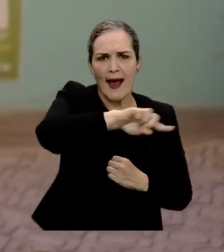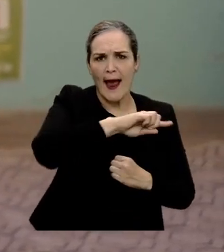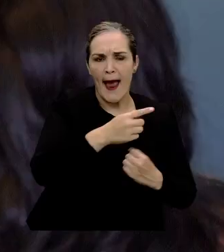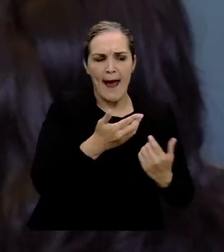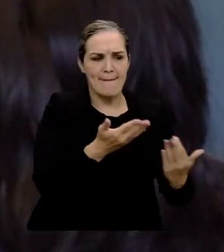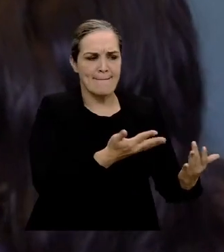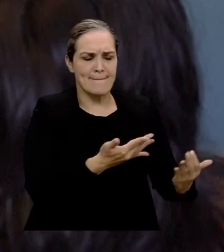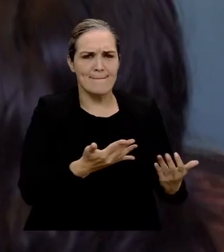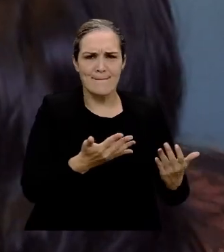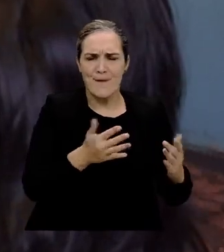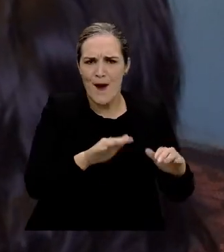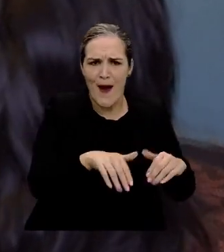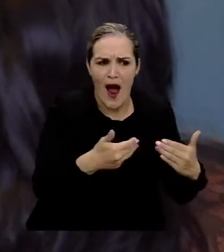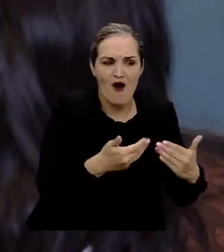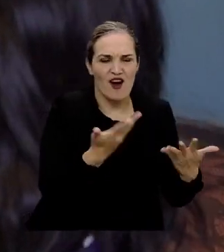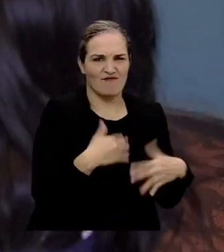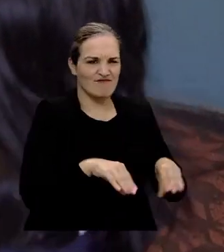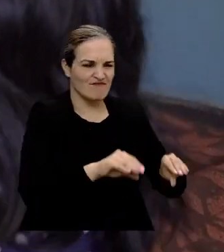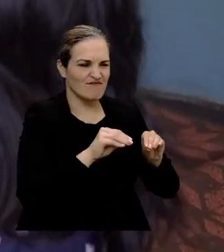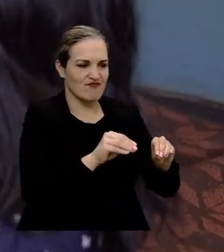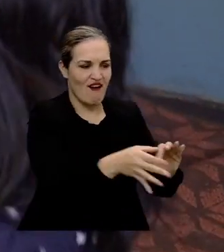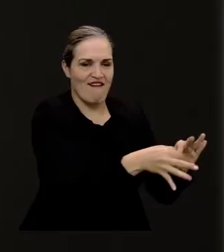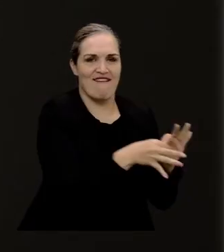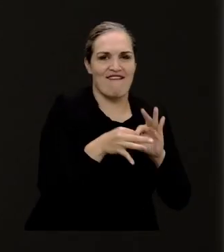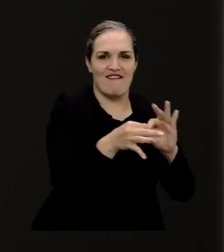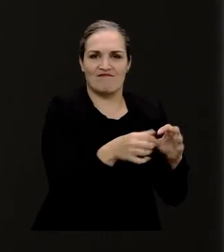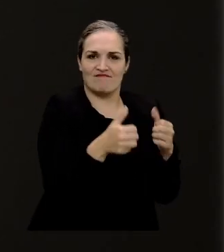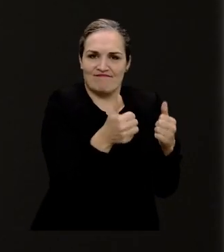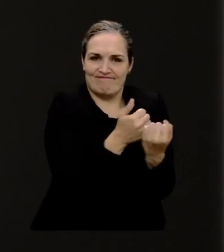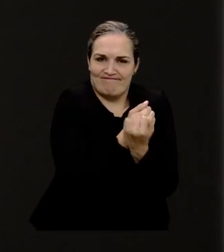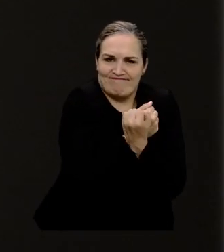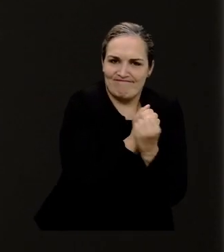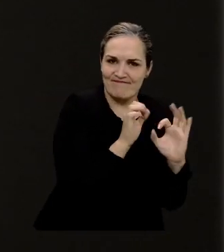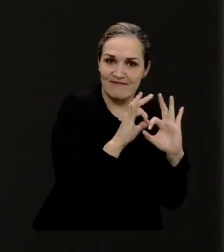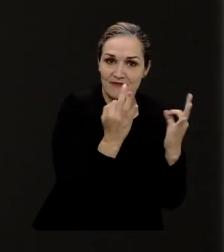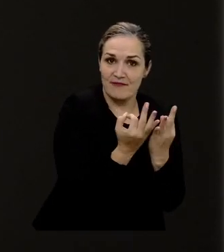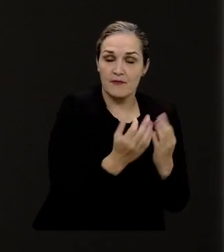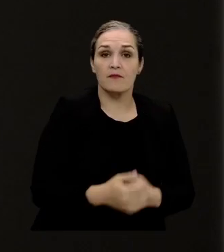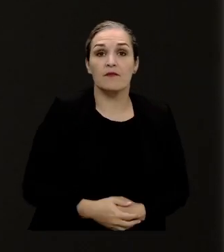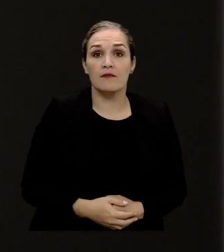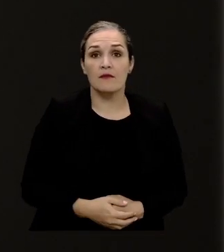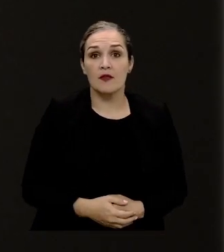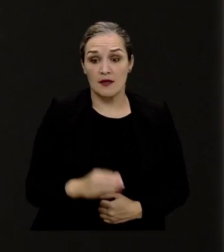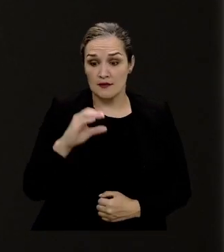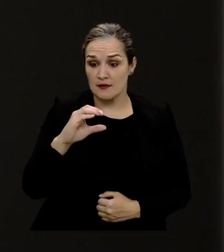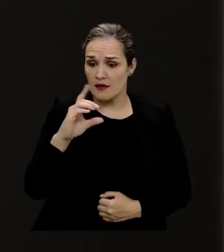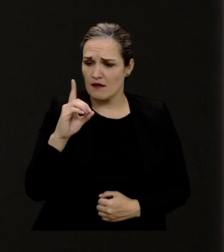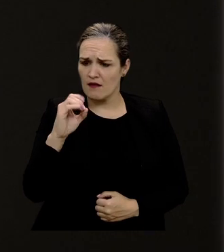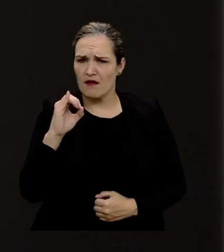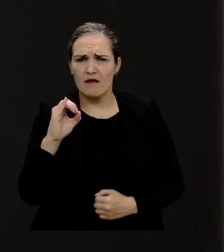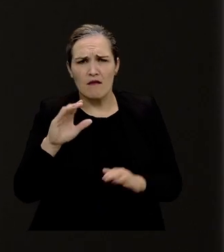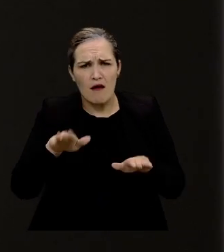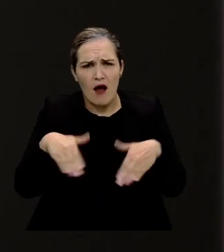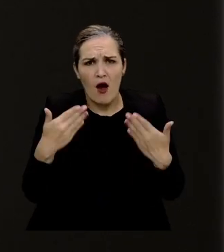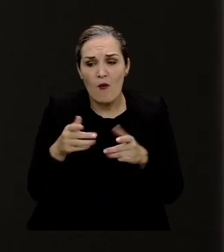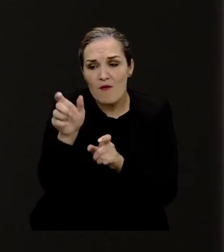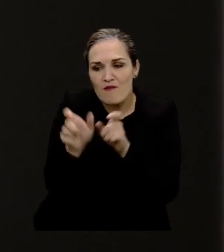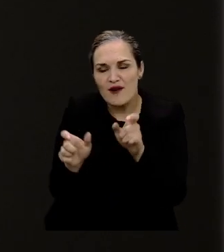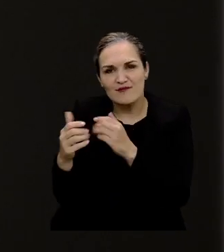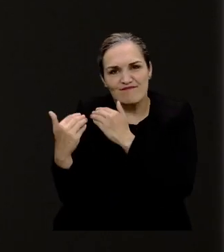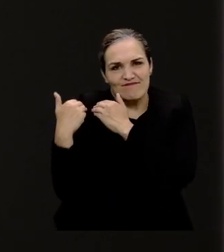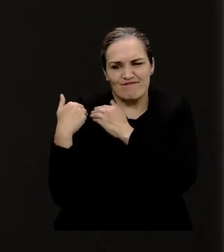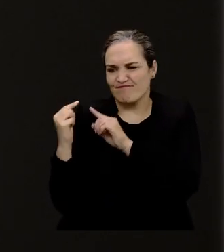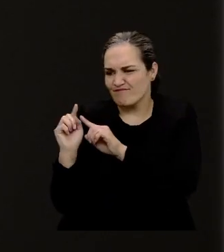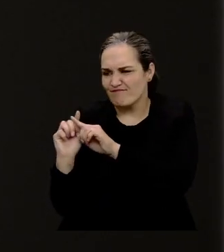está tan desarrollada, ¿no? Este enfoque lo que refuerza es el trabajo que tienen los proveedores de